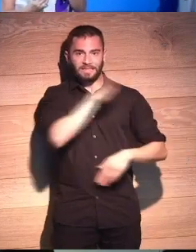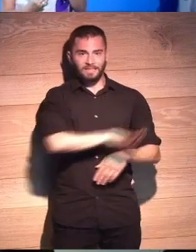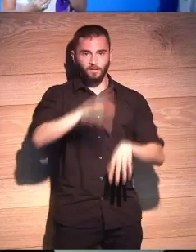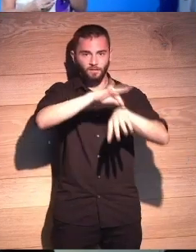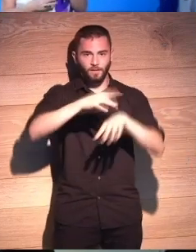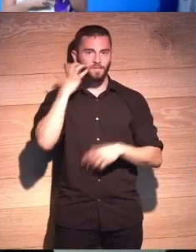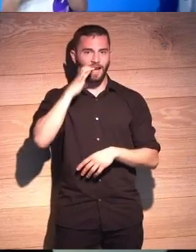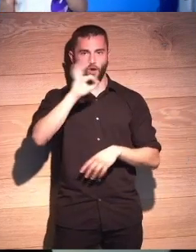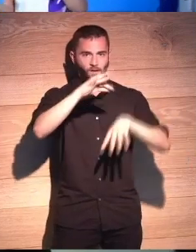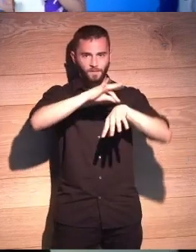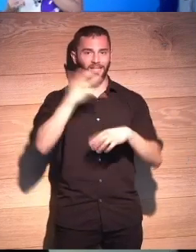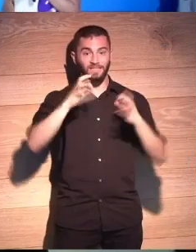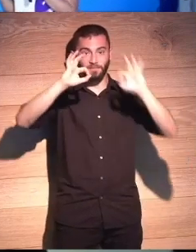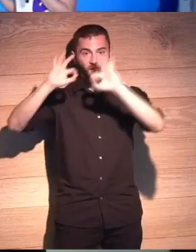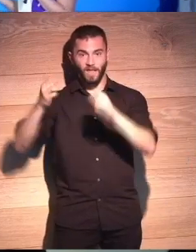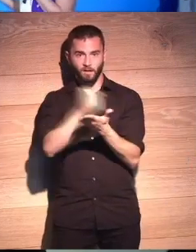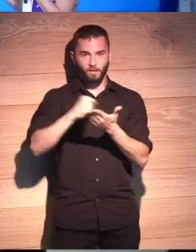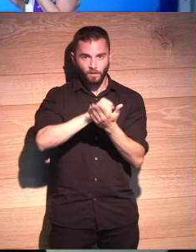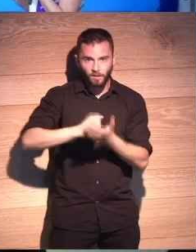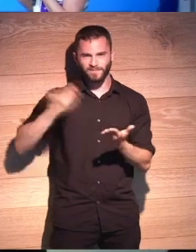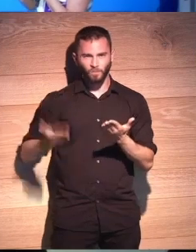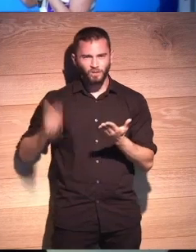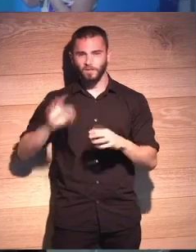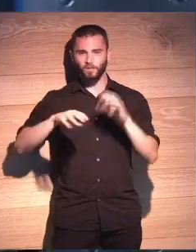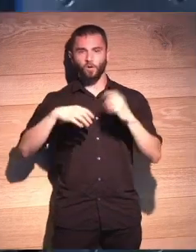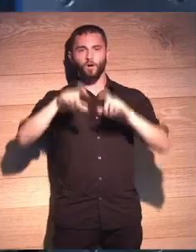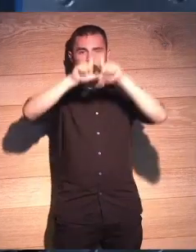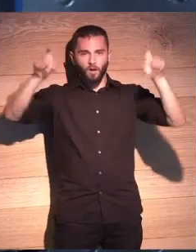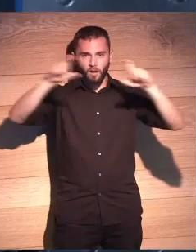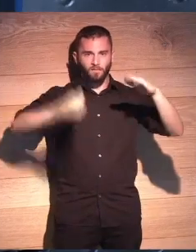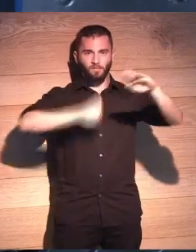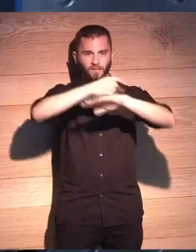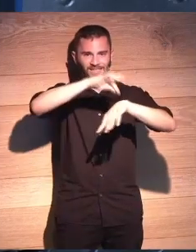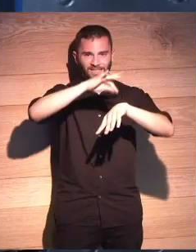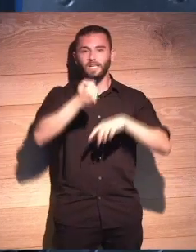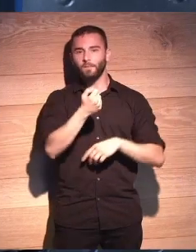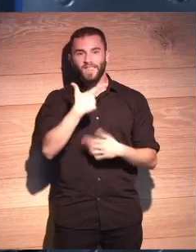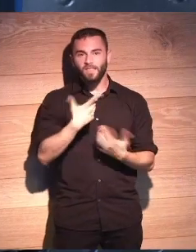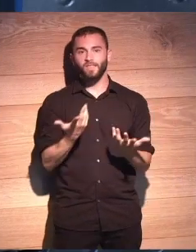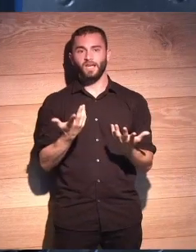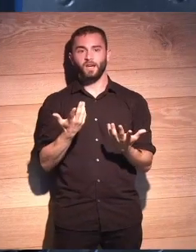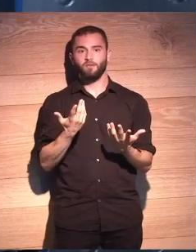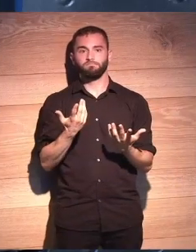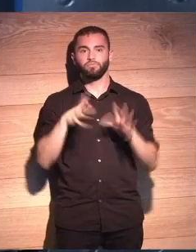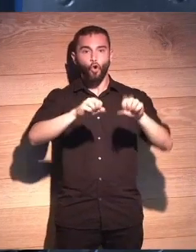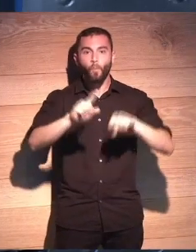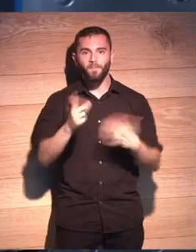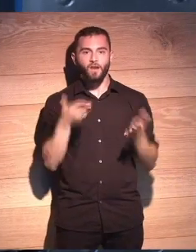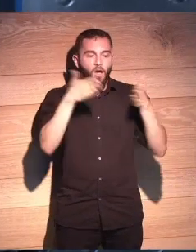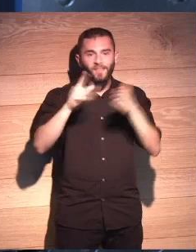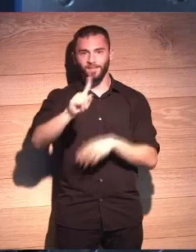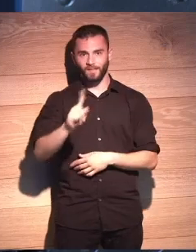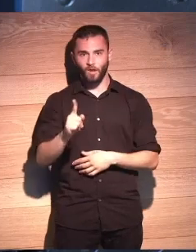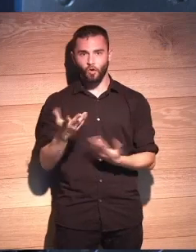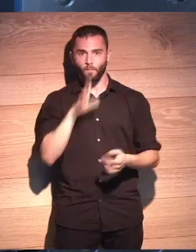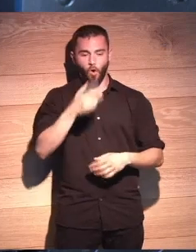enfermedades especiales, que las grandes farmacéuticas, las grandes multinacionales de la medicina no se ocupan, porque cada niño necesita